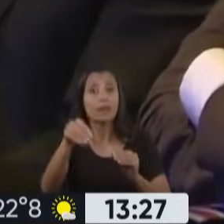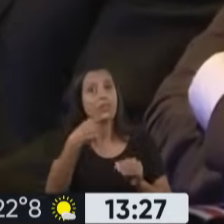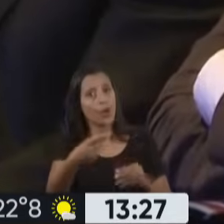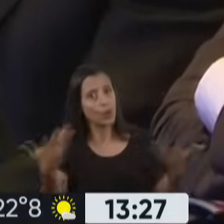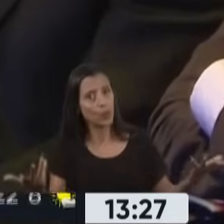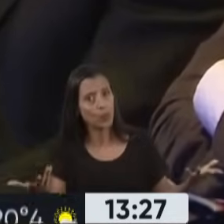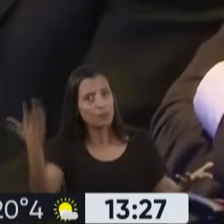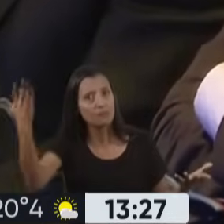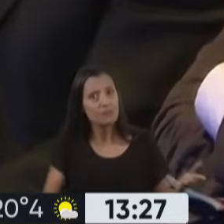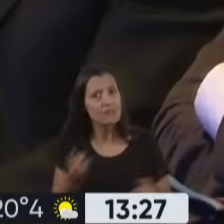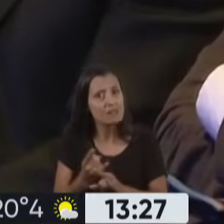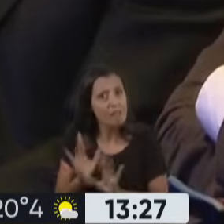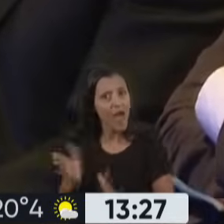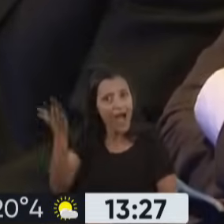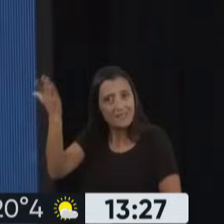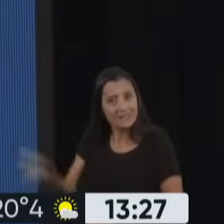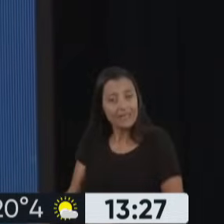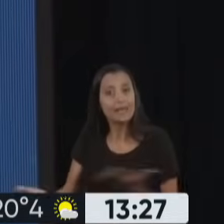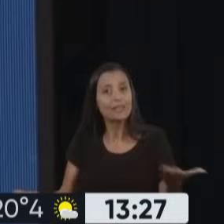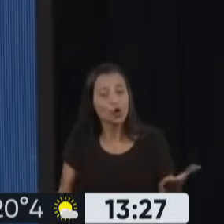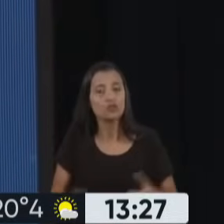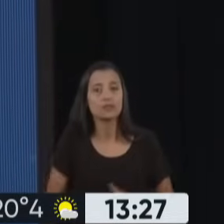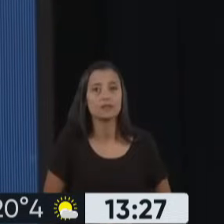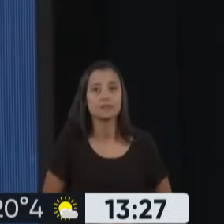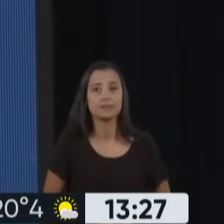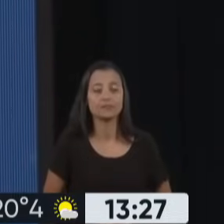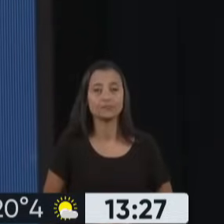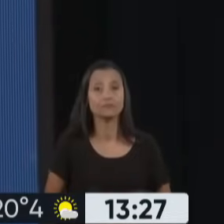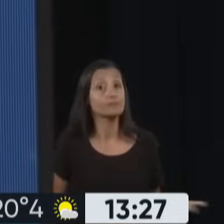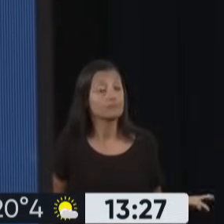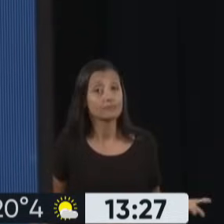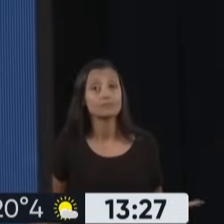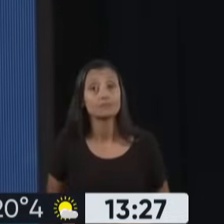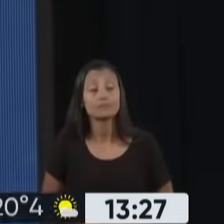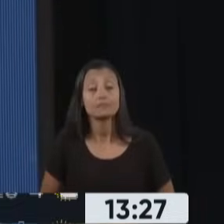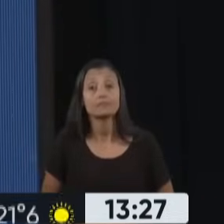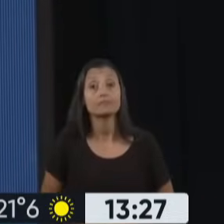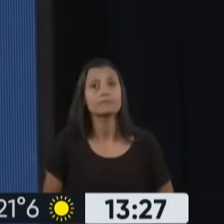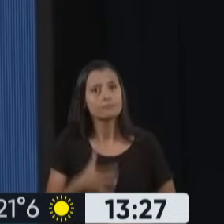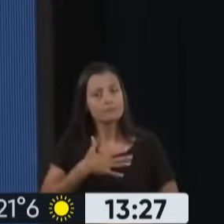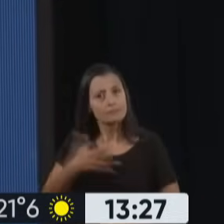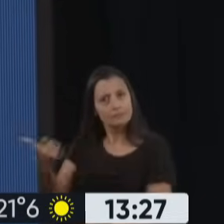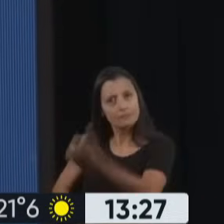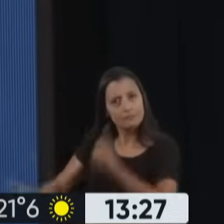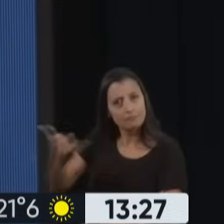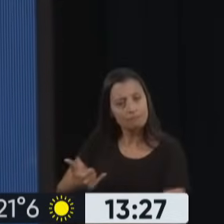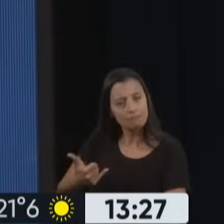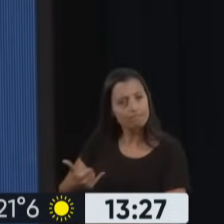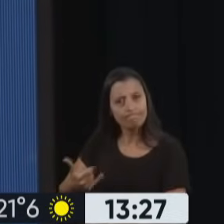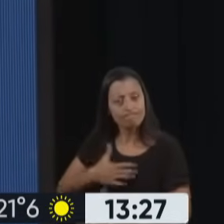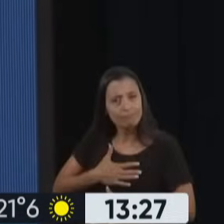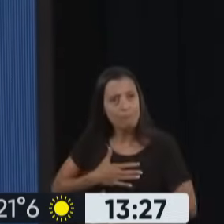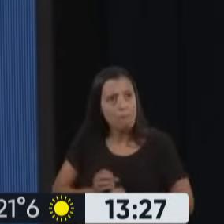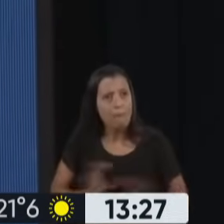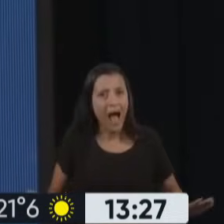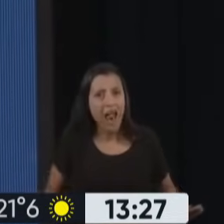todo el tiempo es así, digamos, o sea... entonces, nada, digo, me sentí mal porque dije, al final soy un